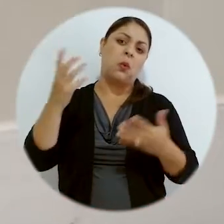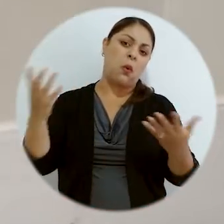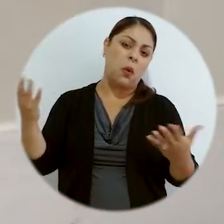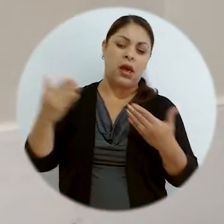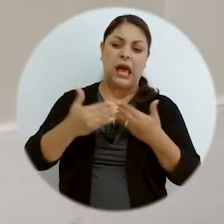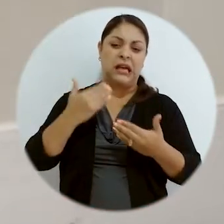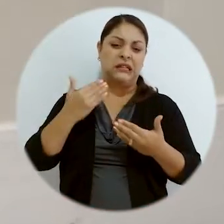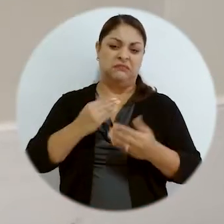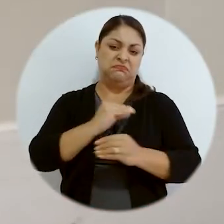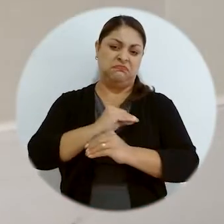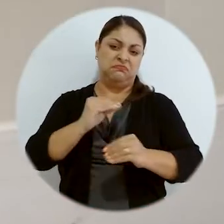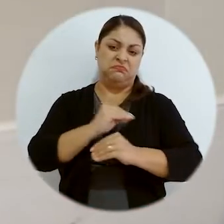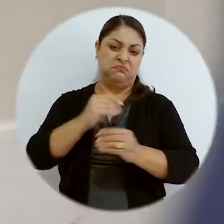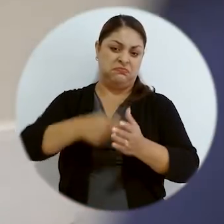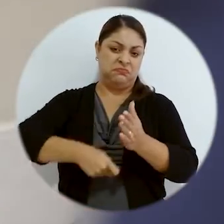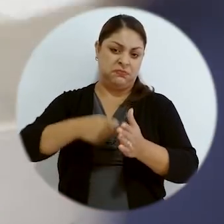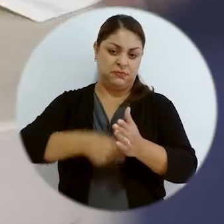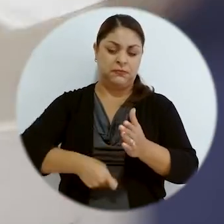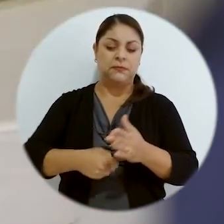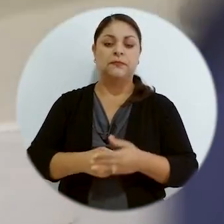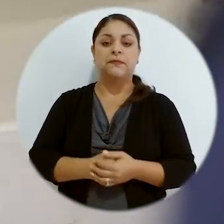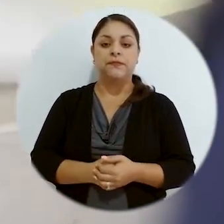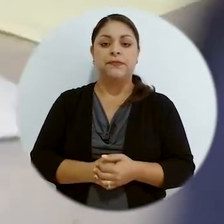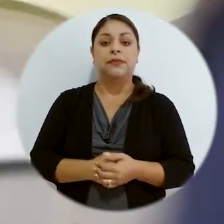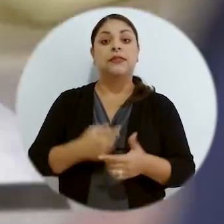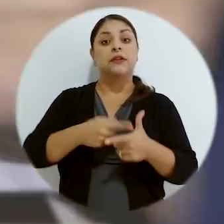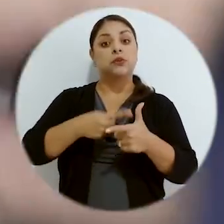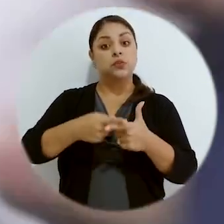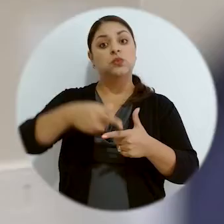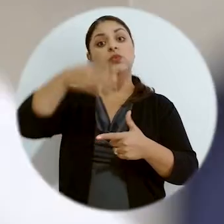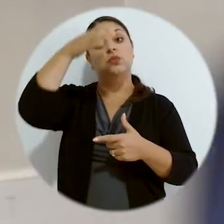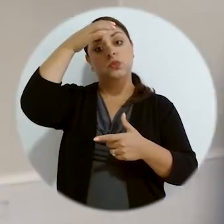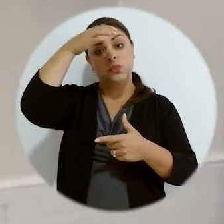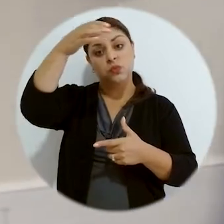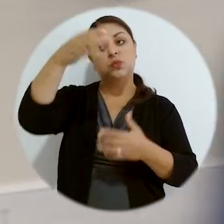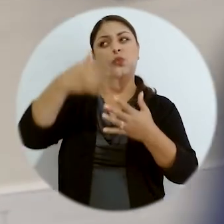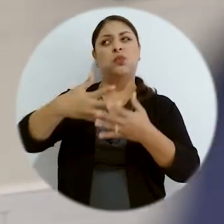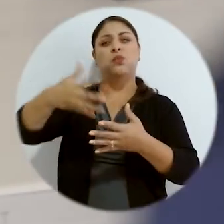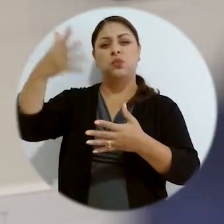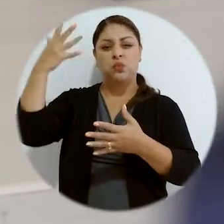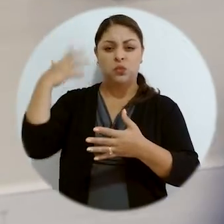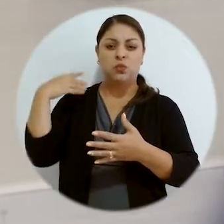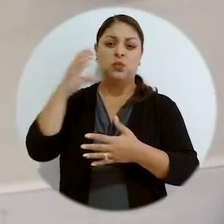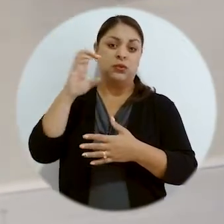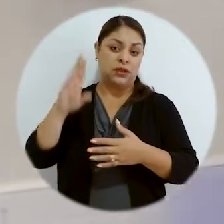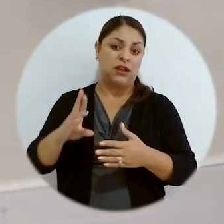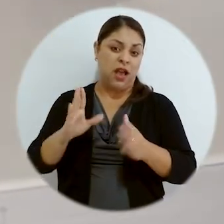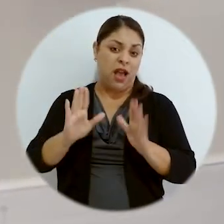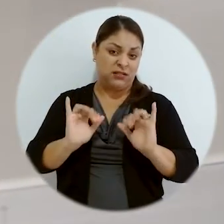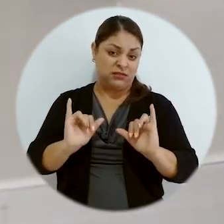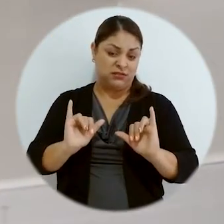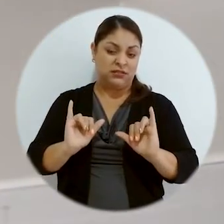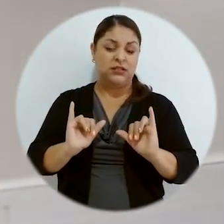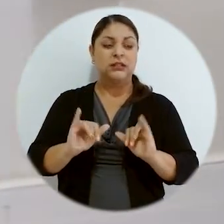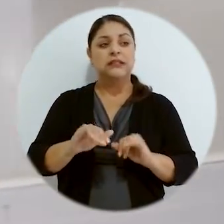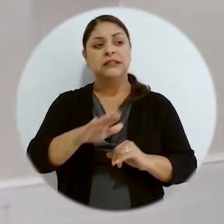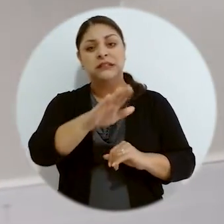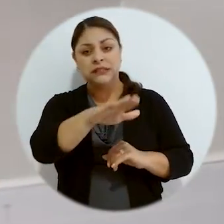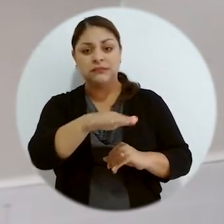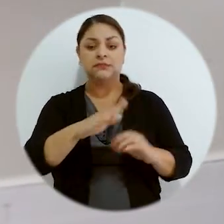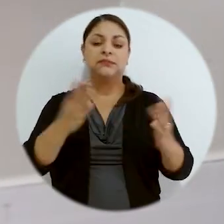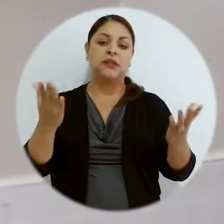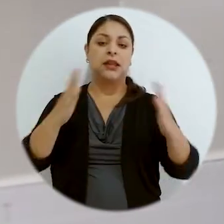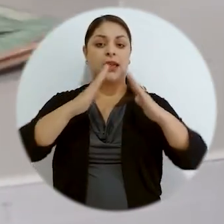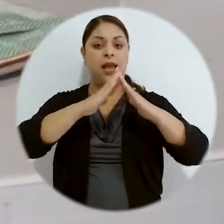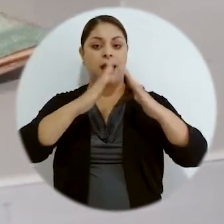sin interés. Entonces se generalizó en la cultura del costarricense desde entonces acudir a la casa